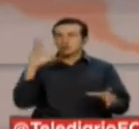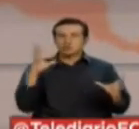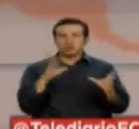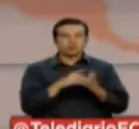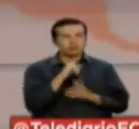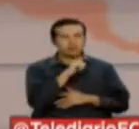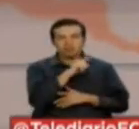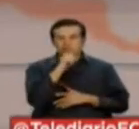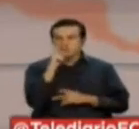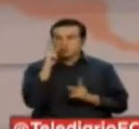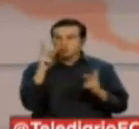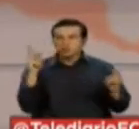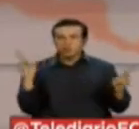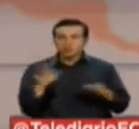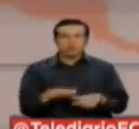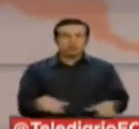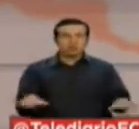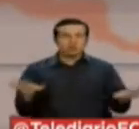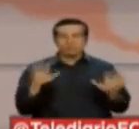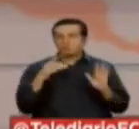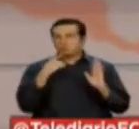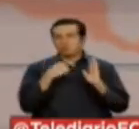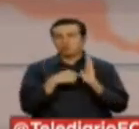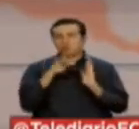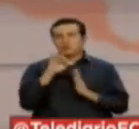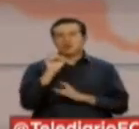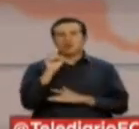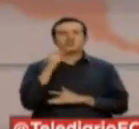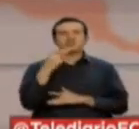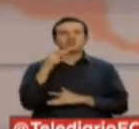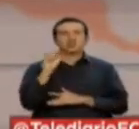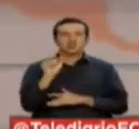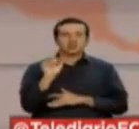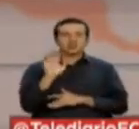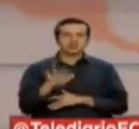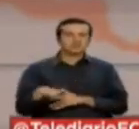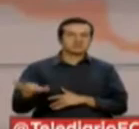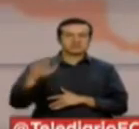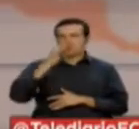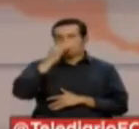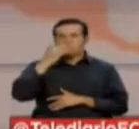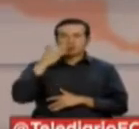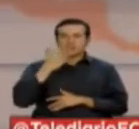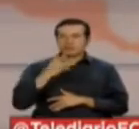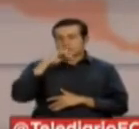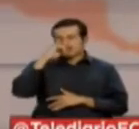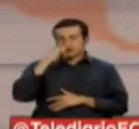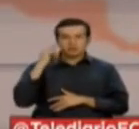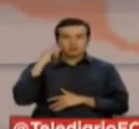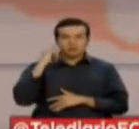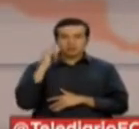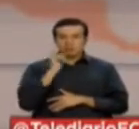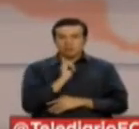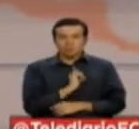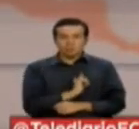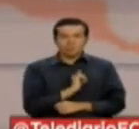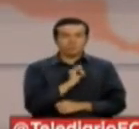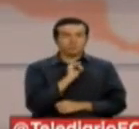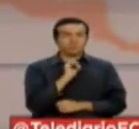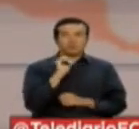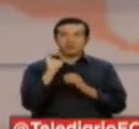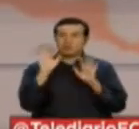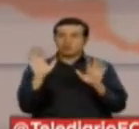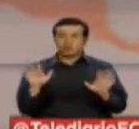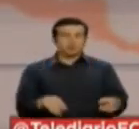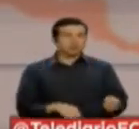justamente. Entonces, aquí, por ejemplo, le voy a dar el caso de Taisha. En el caso de Taisha, si la desnutrición infantil en este país es de 2 de cada 10